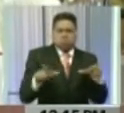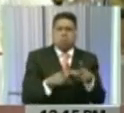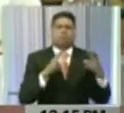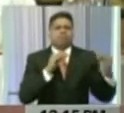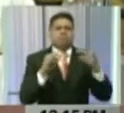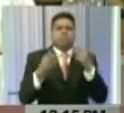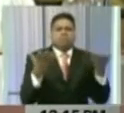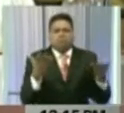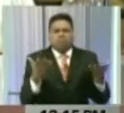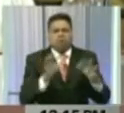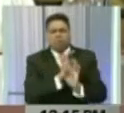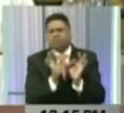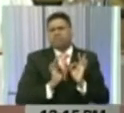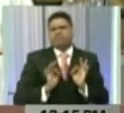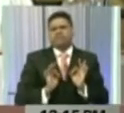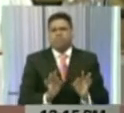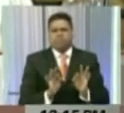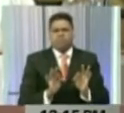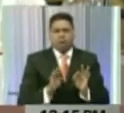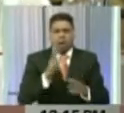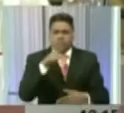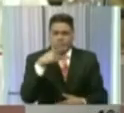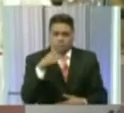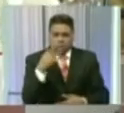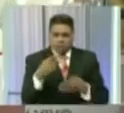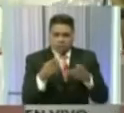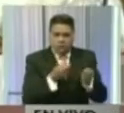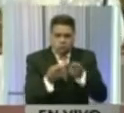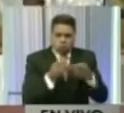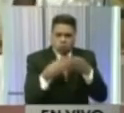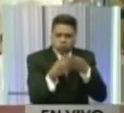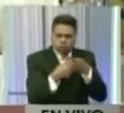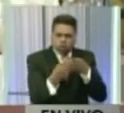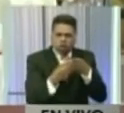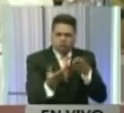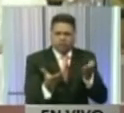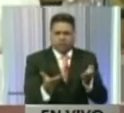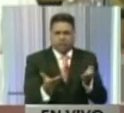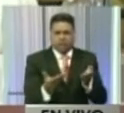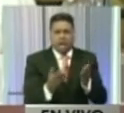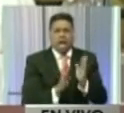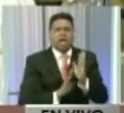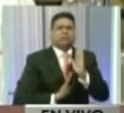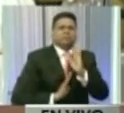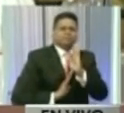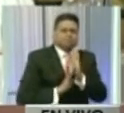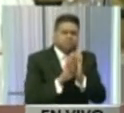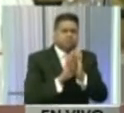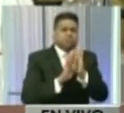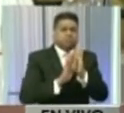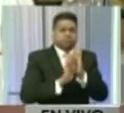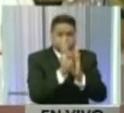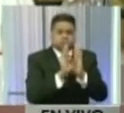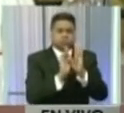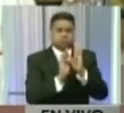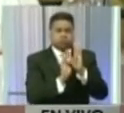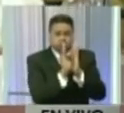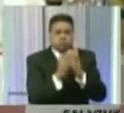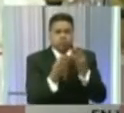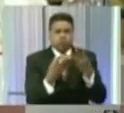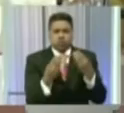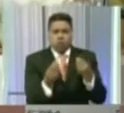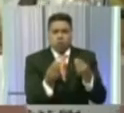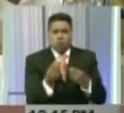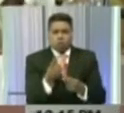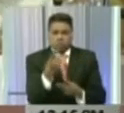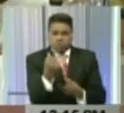A que esa medida política nos permitió acumular y nos permitió el crecimiento de las reservas internacionales. Y fue